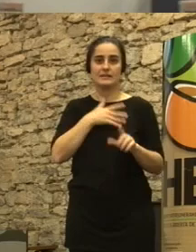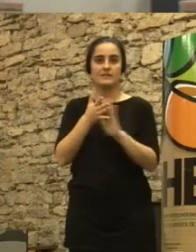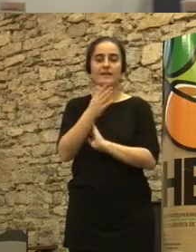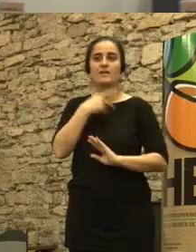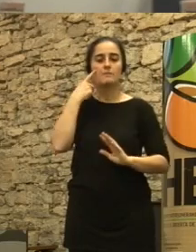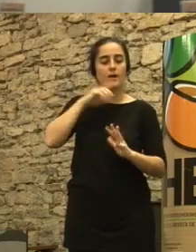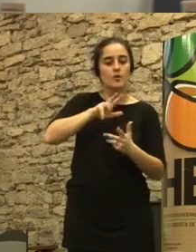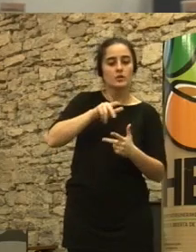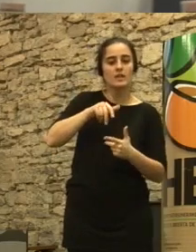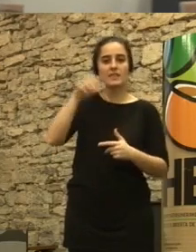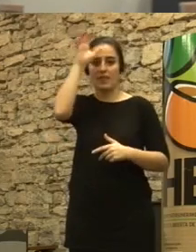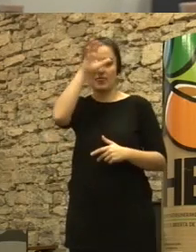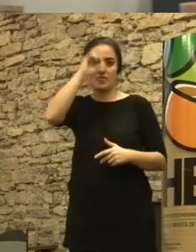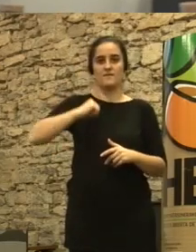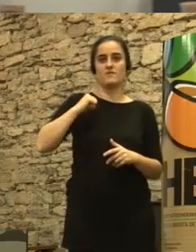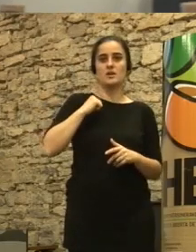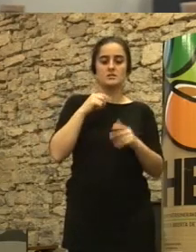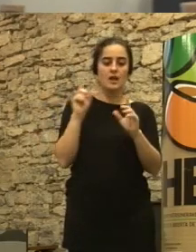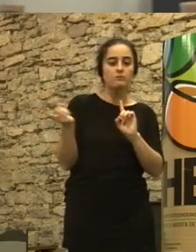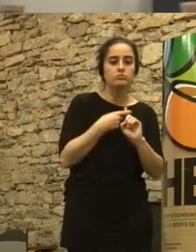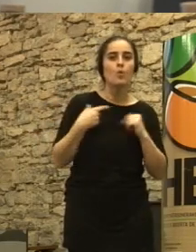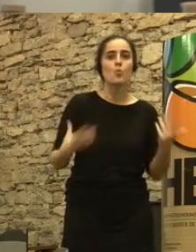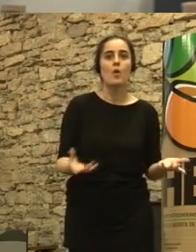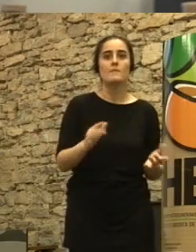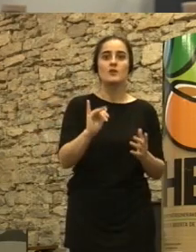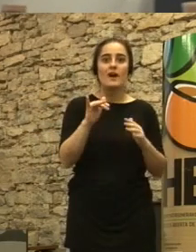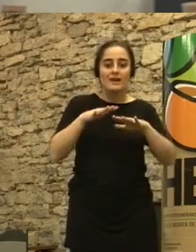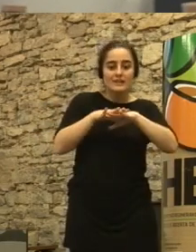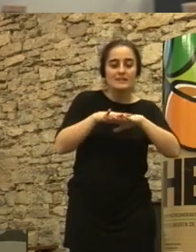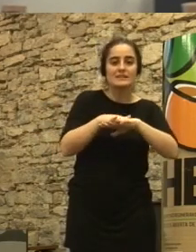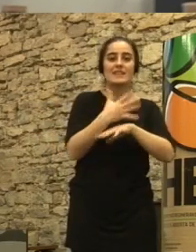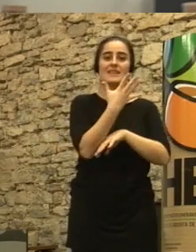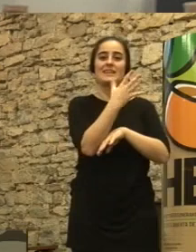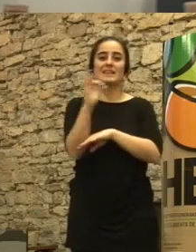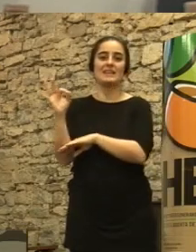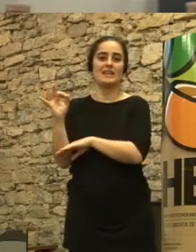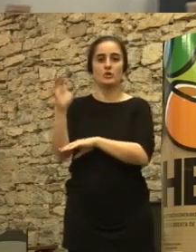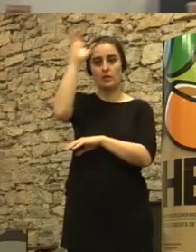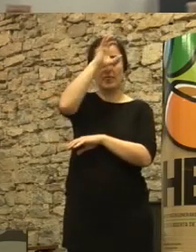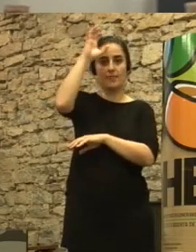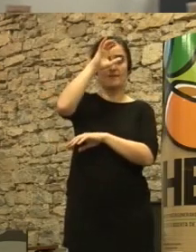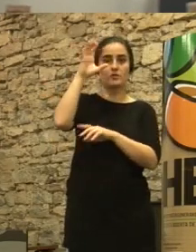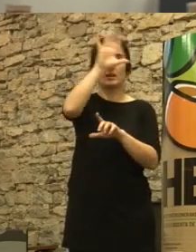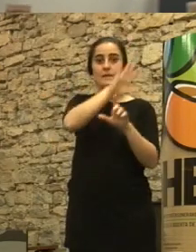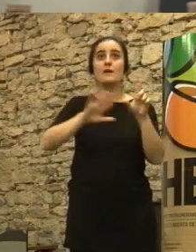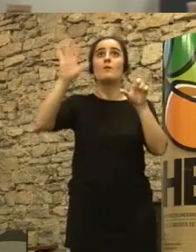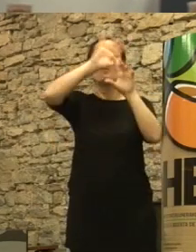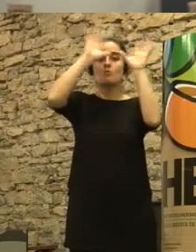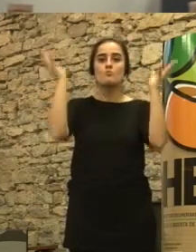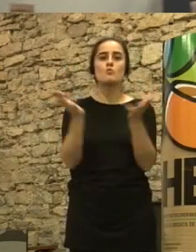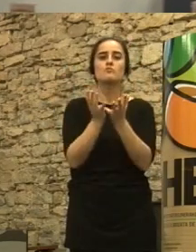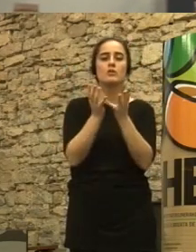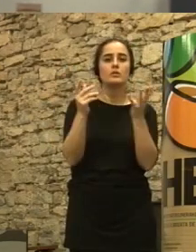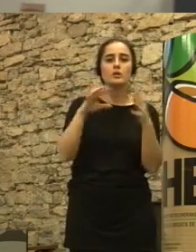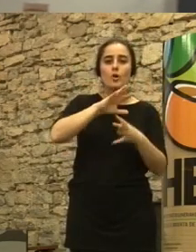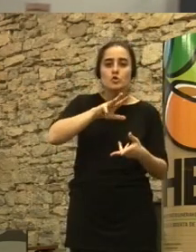ciencia, pero que tiene como especificidad una red de 500 científicos en todo el mundo que van repasando las